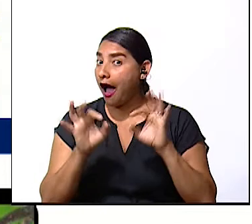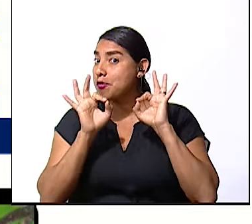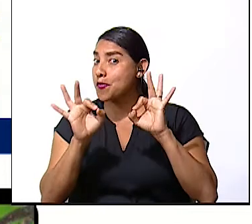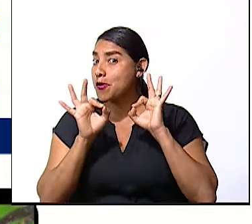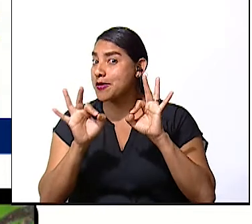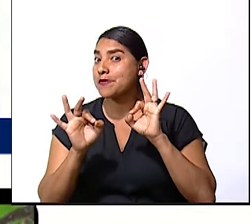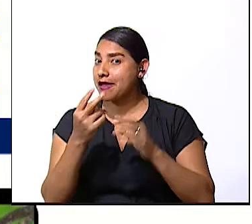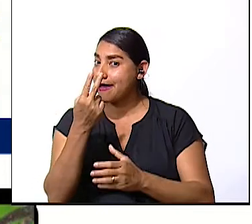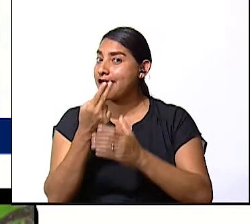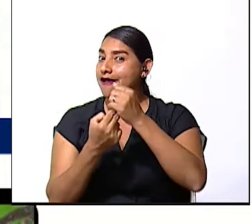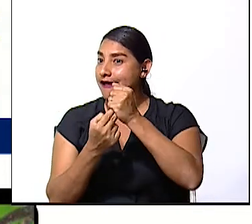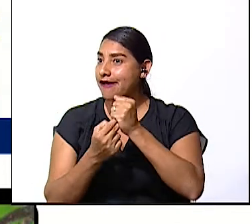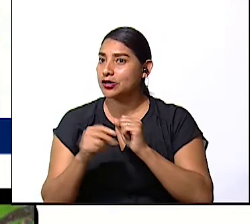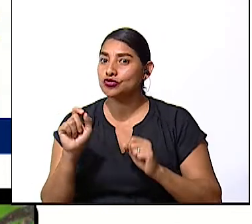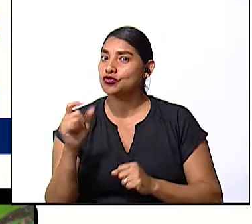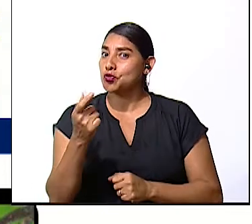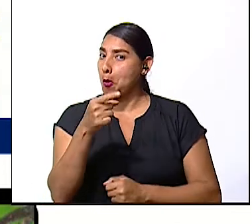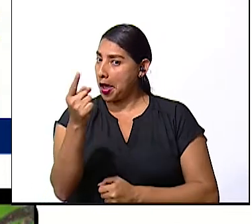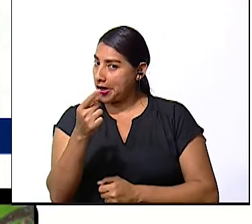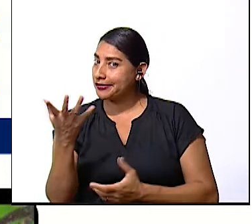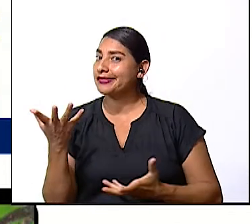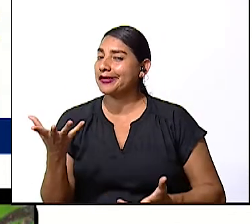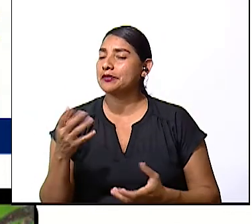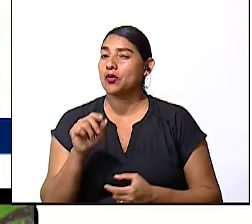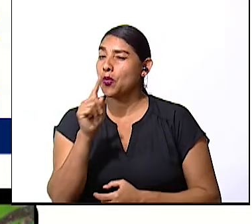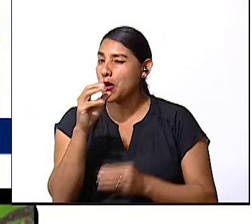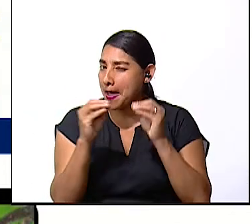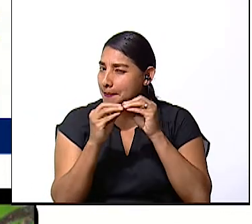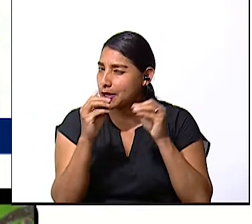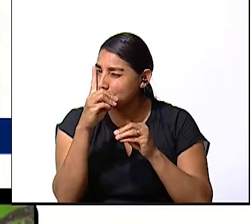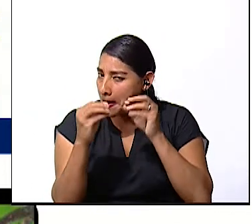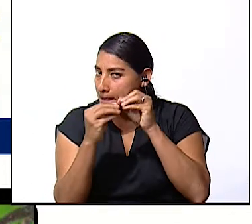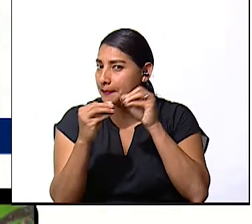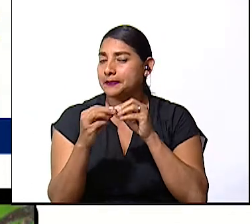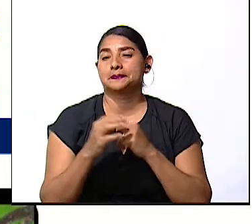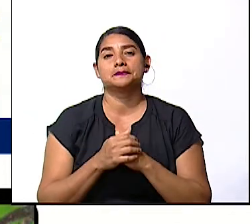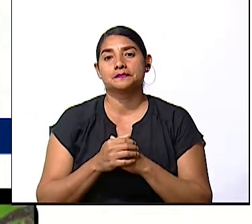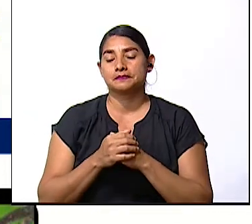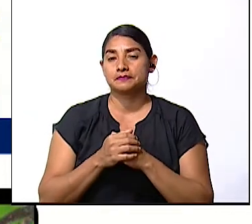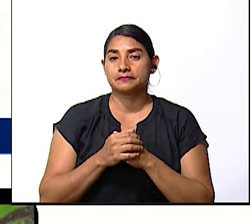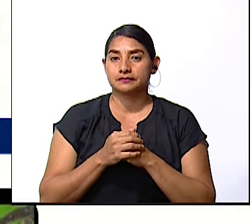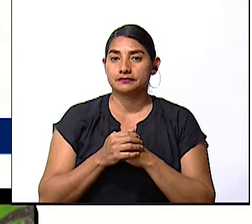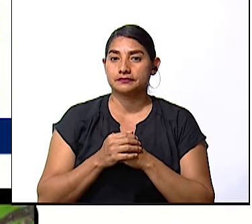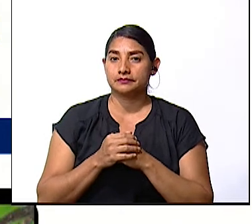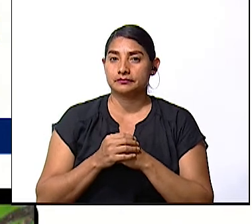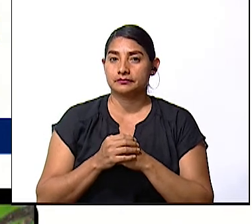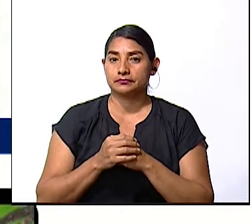Muy bien, vea qué suerte tenemos. Ok, una más, una más.